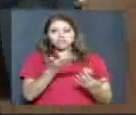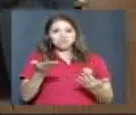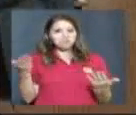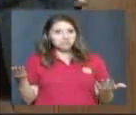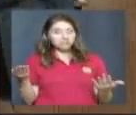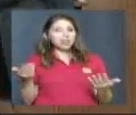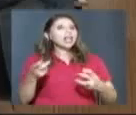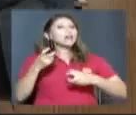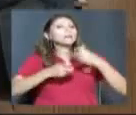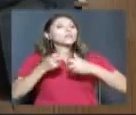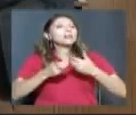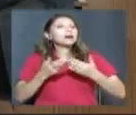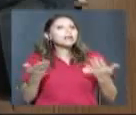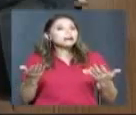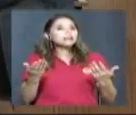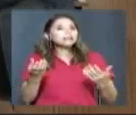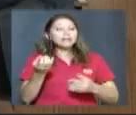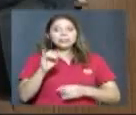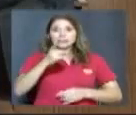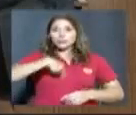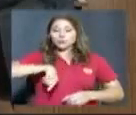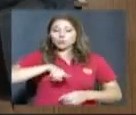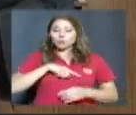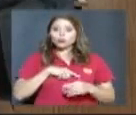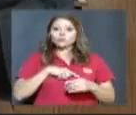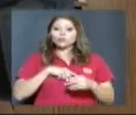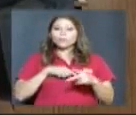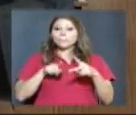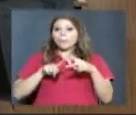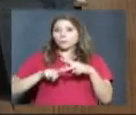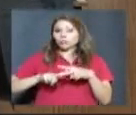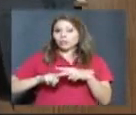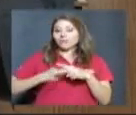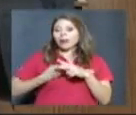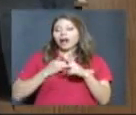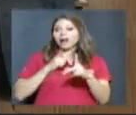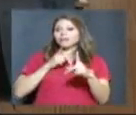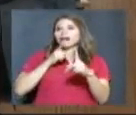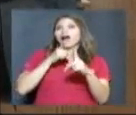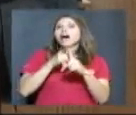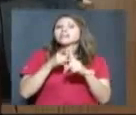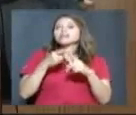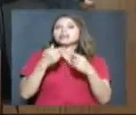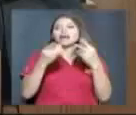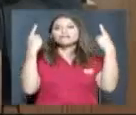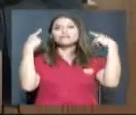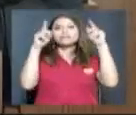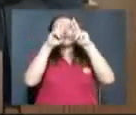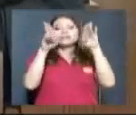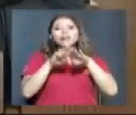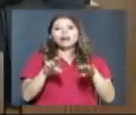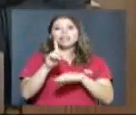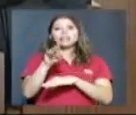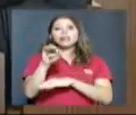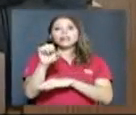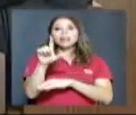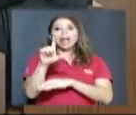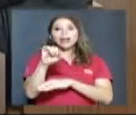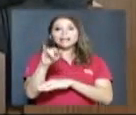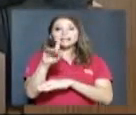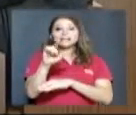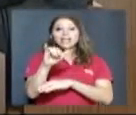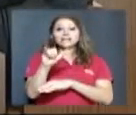el gran problema es si es que vamos a arrancar hacia la digitalización. Desde hace 6 años,